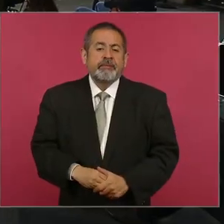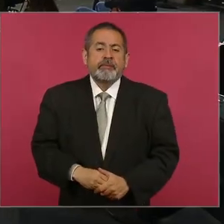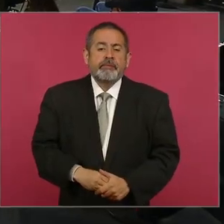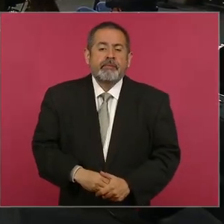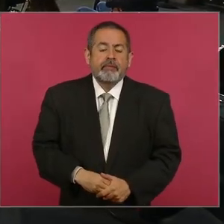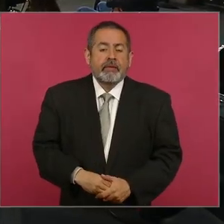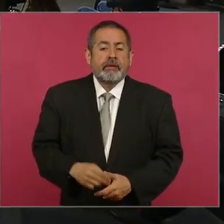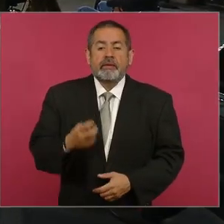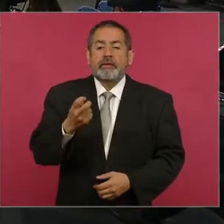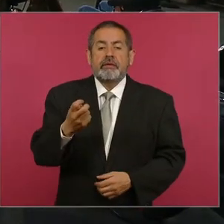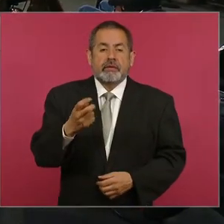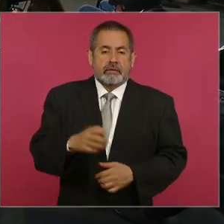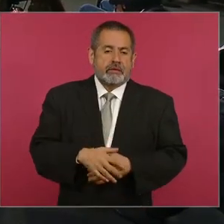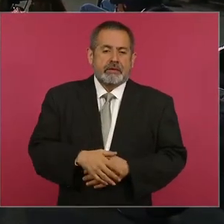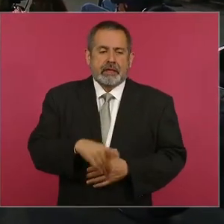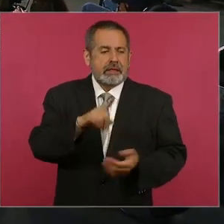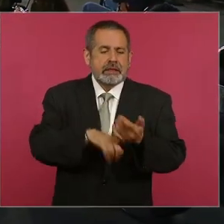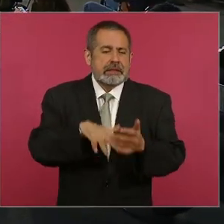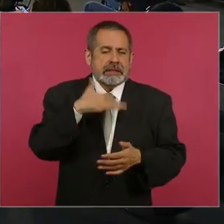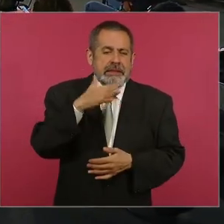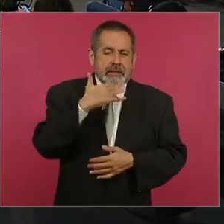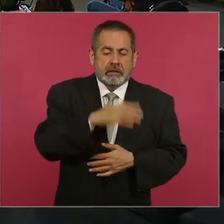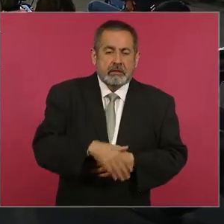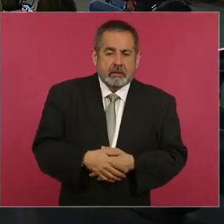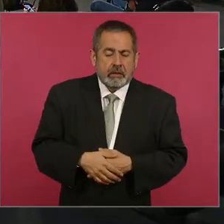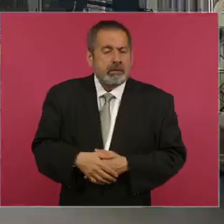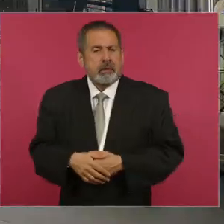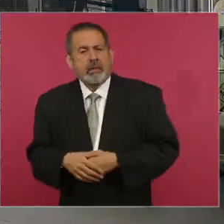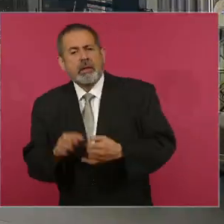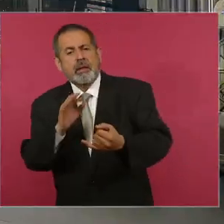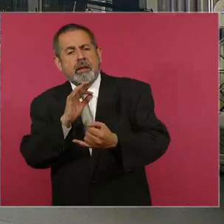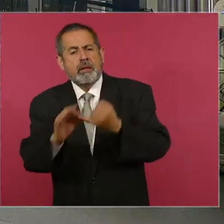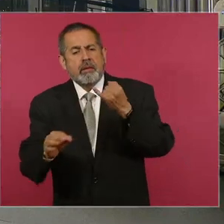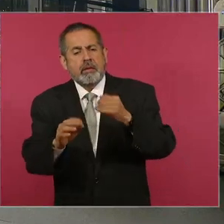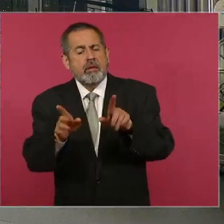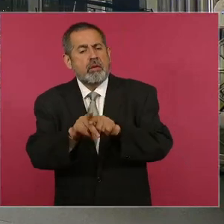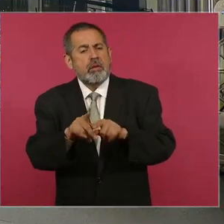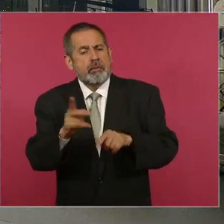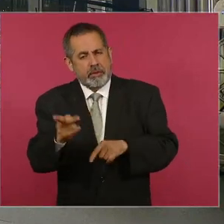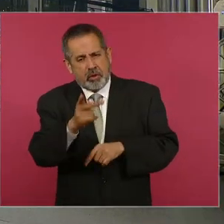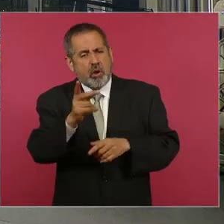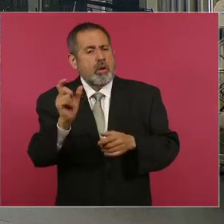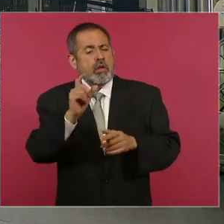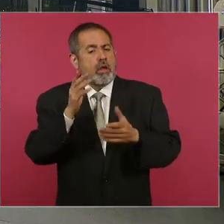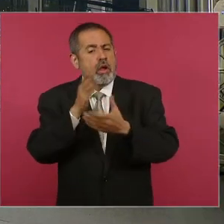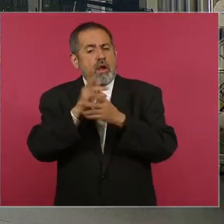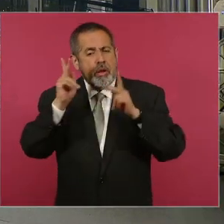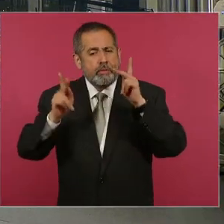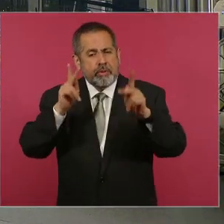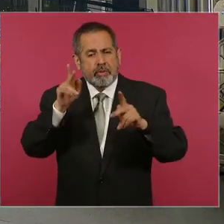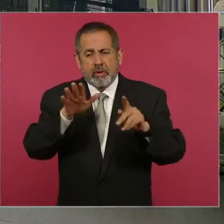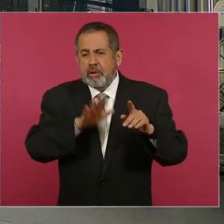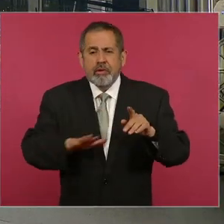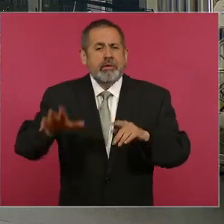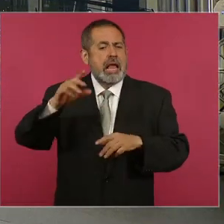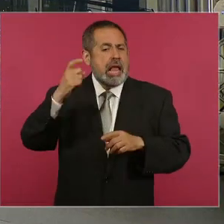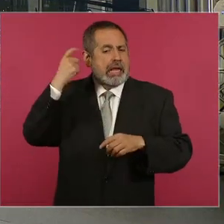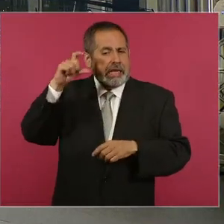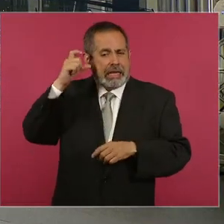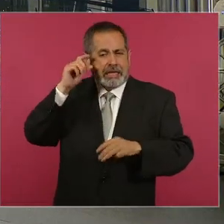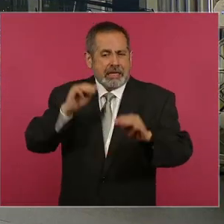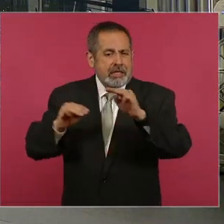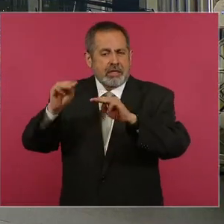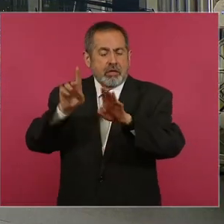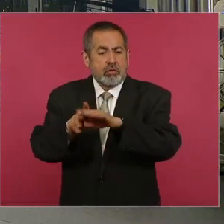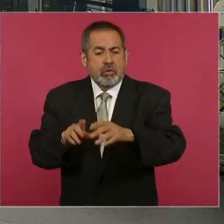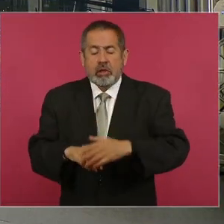Entonces, es coyotaje. Okay. Ya para cerrar, presidente, ¿cuándo nos visita Querétaro? Que quedó que nos iba a visitar, sobre todo a la Sierra Queretana, a Tengo